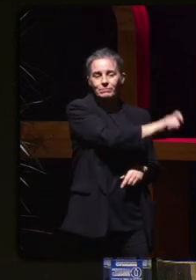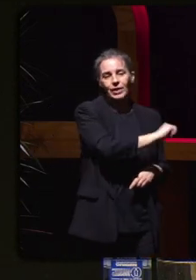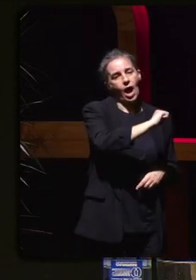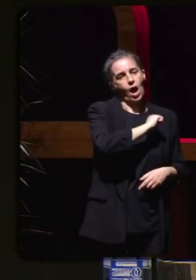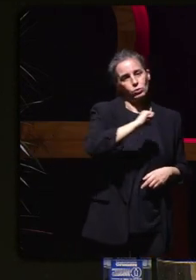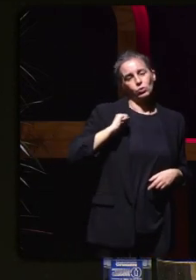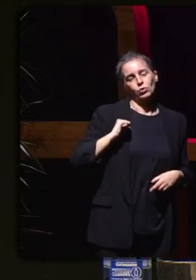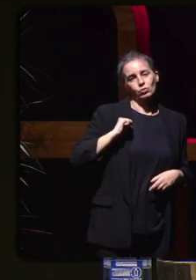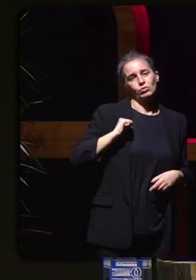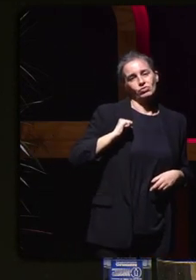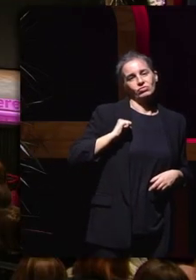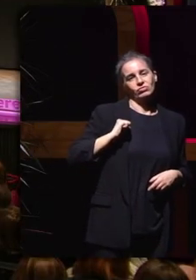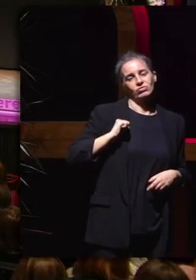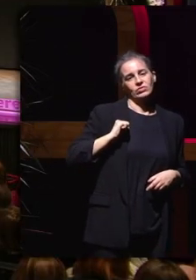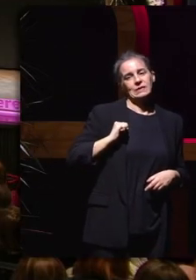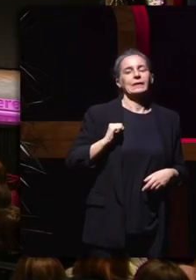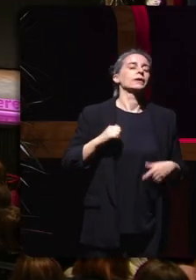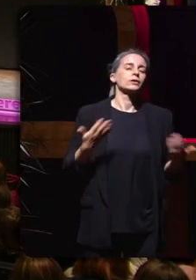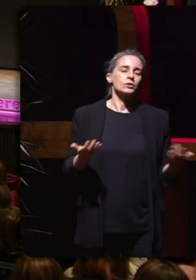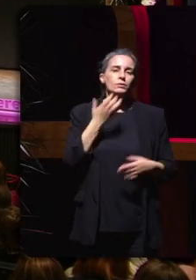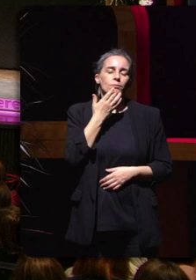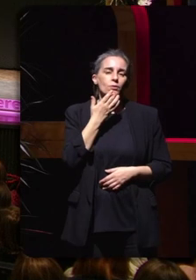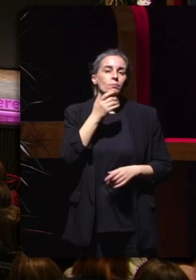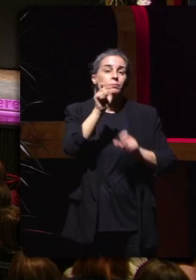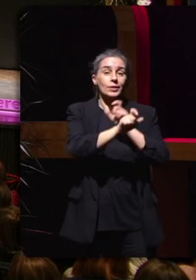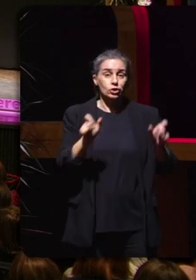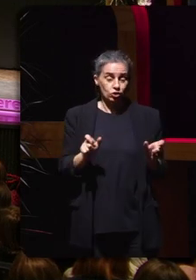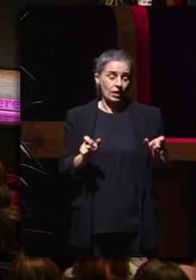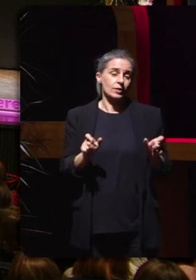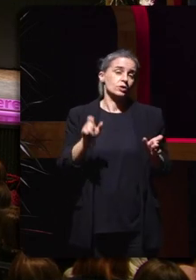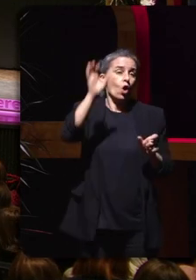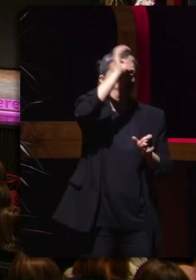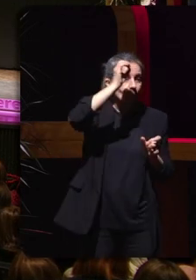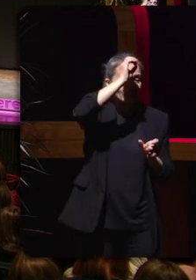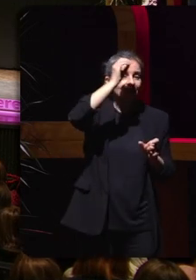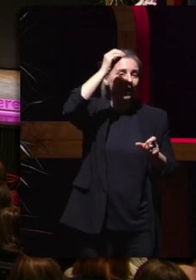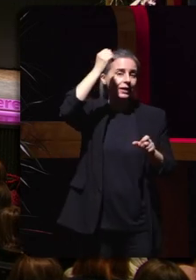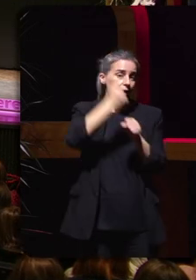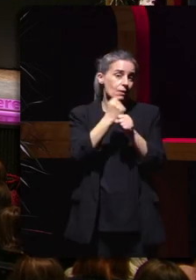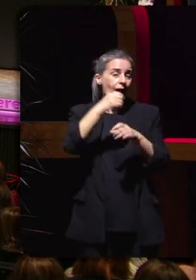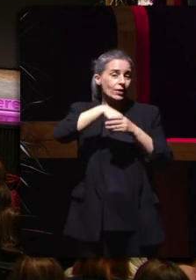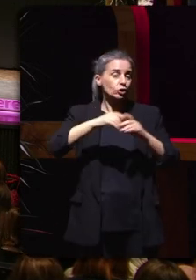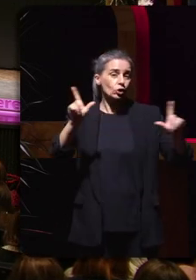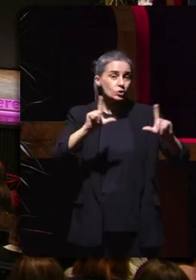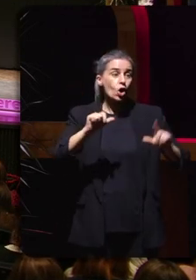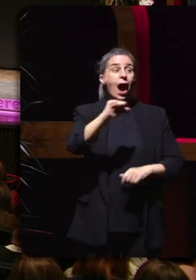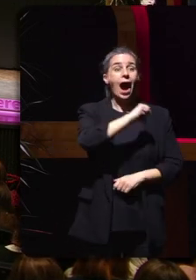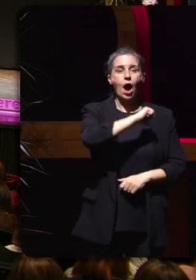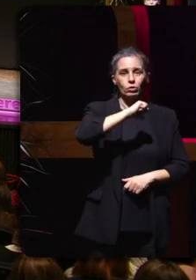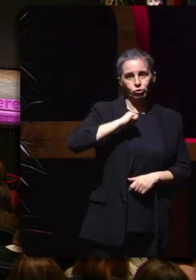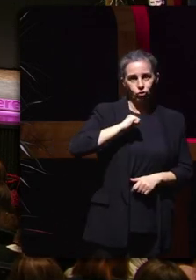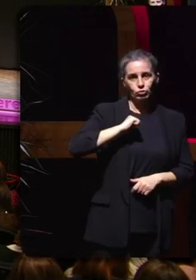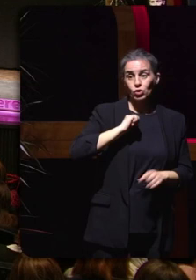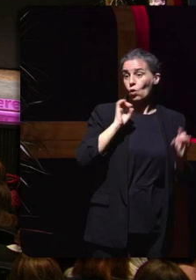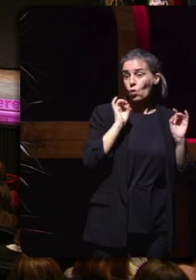e informadores de televisión Entonces los opinadores informadores de televisión eh que son autónomos son como